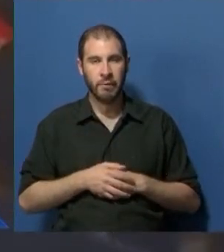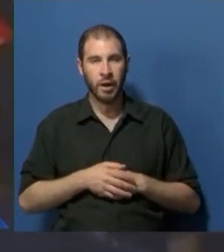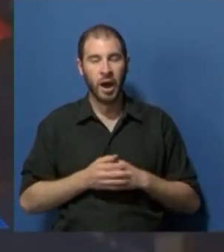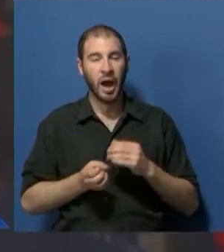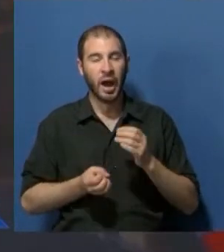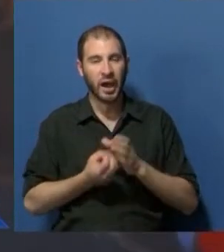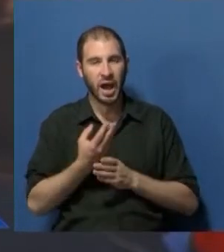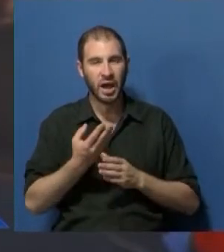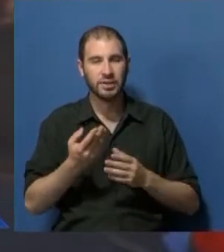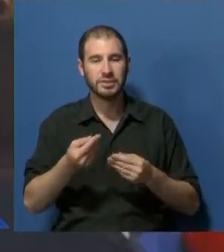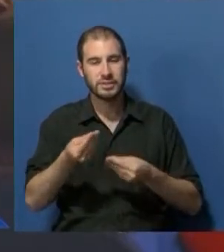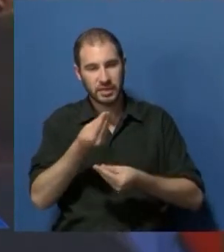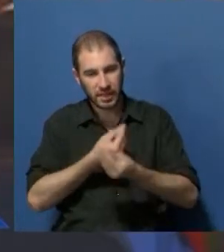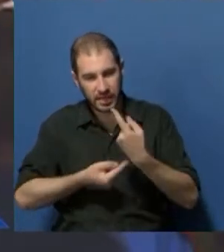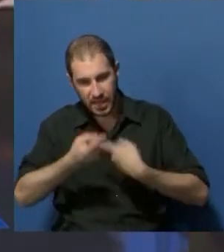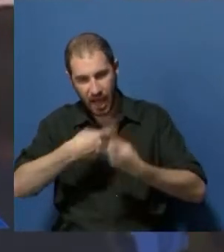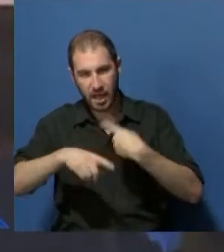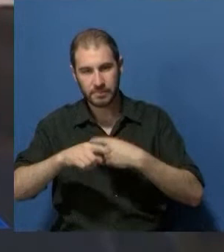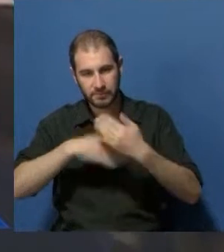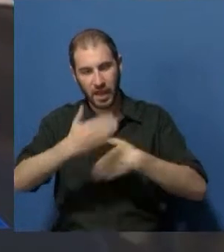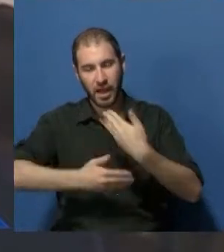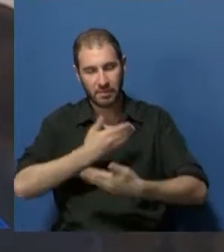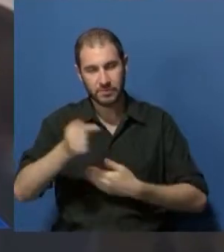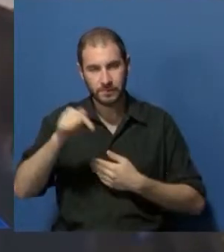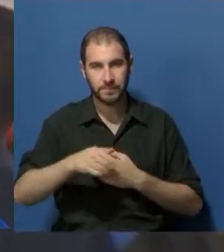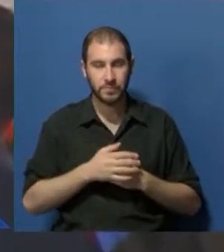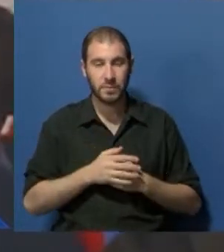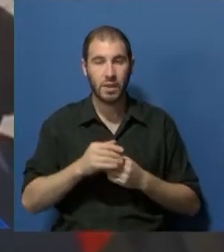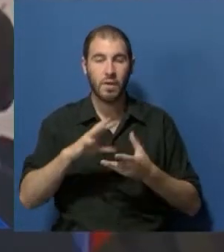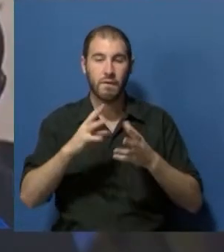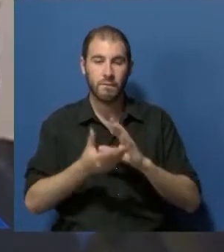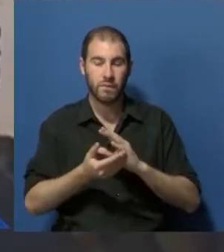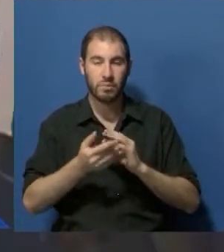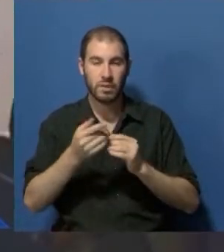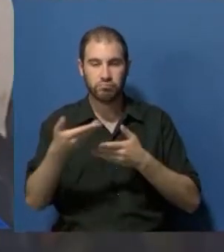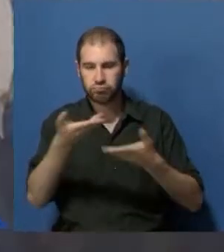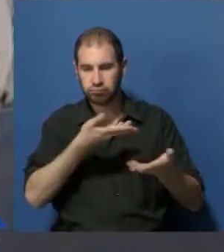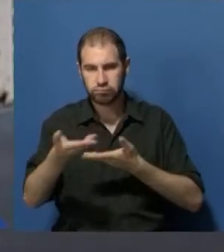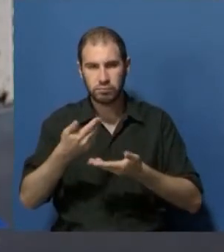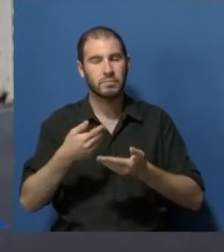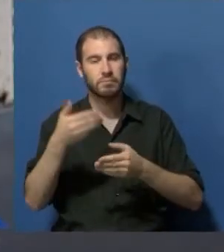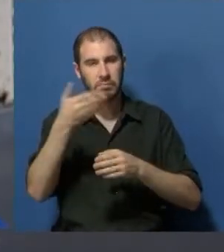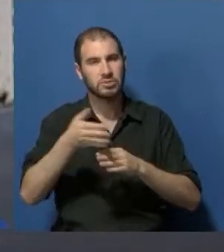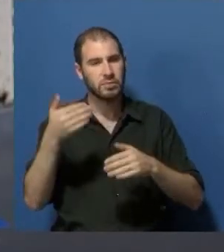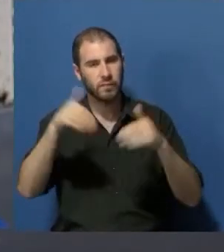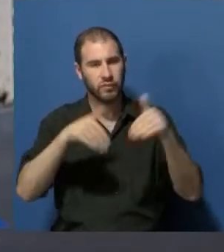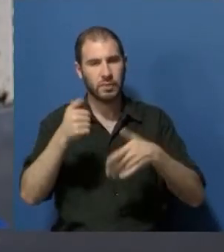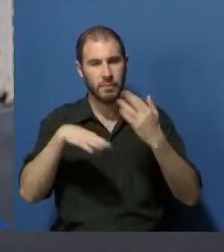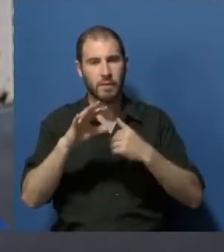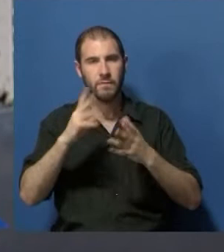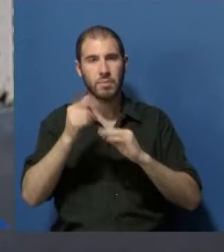generar un tránsito, ¿no es cierto?, hacia un modelo más participativo en cuanto a los